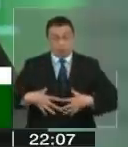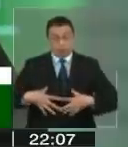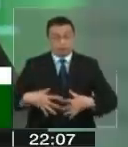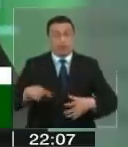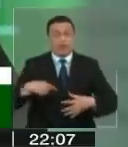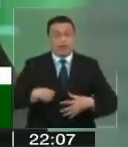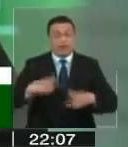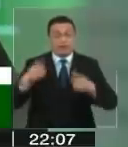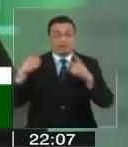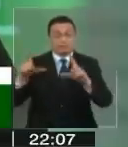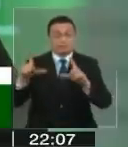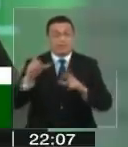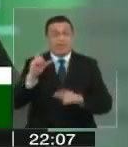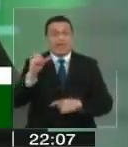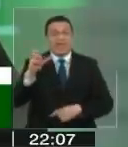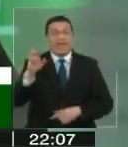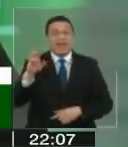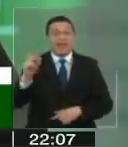de él.